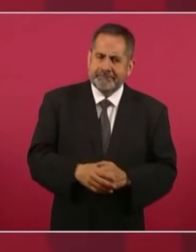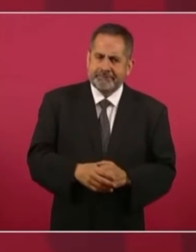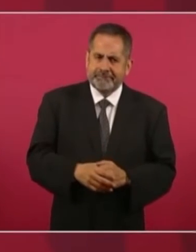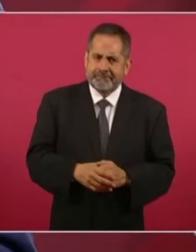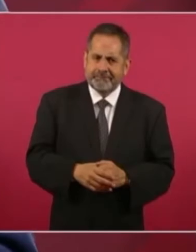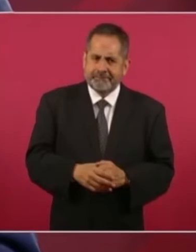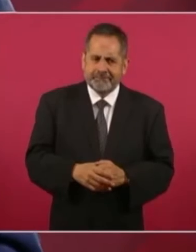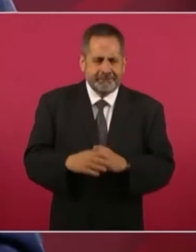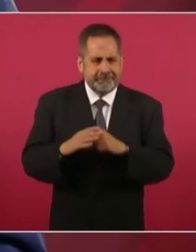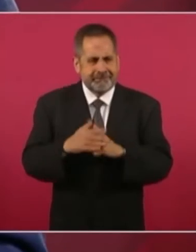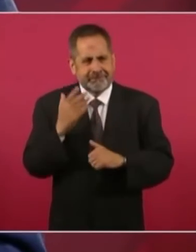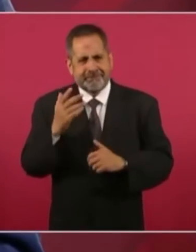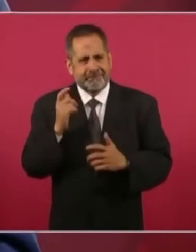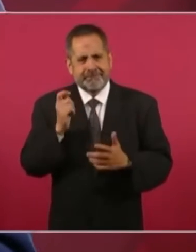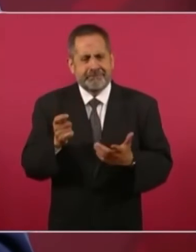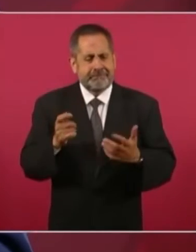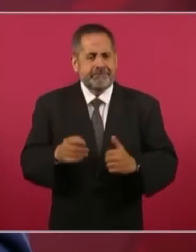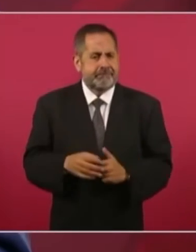¿por qué